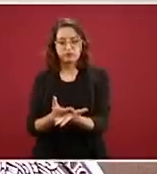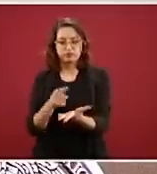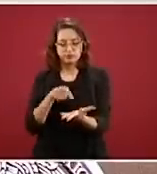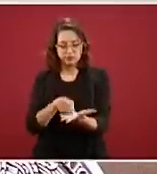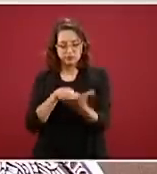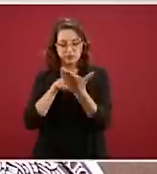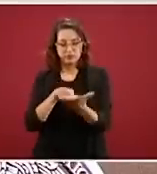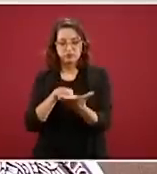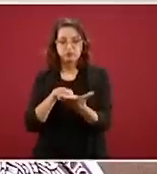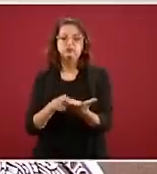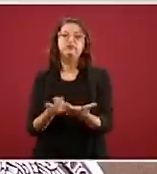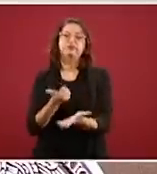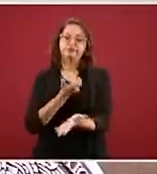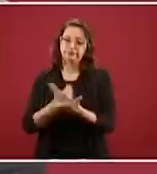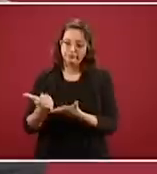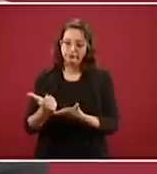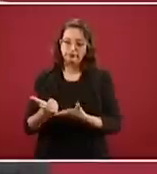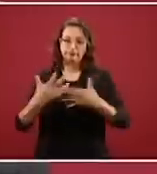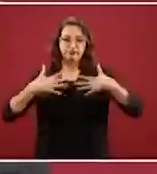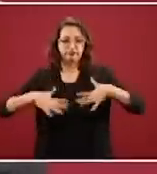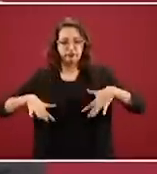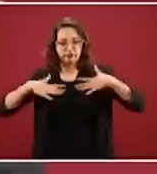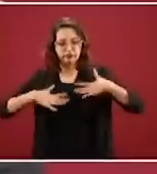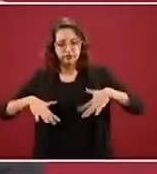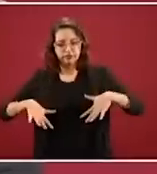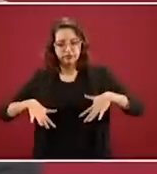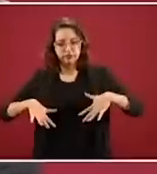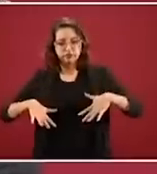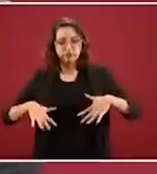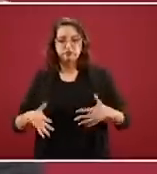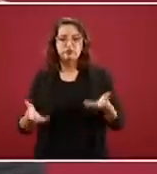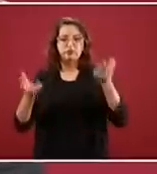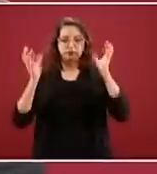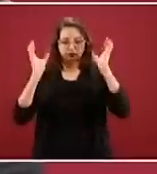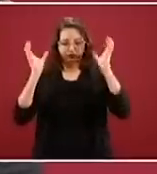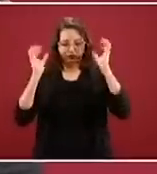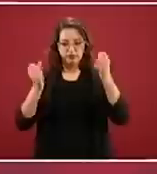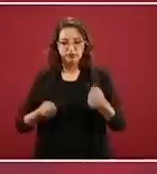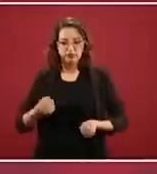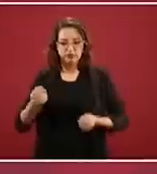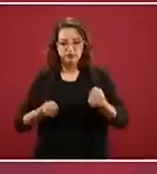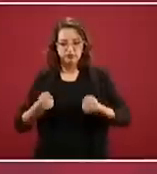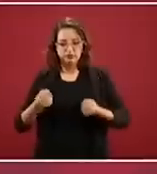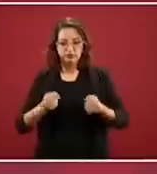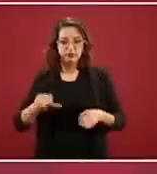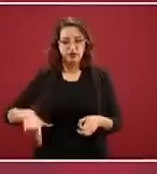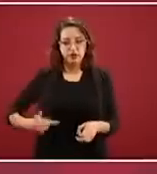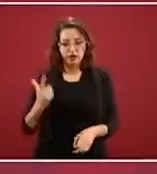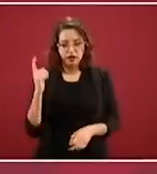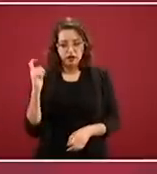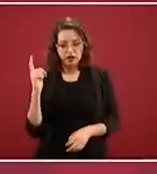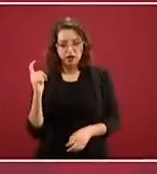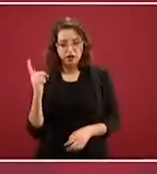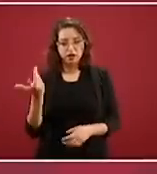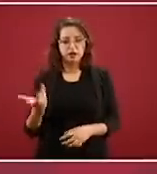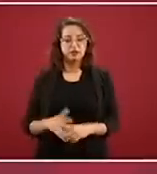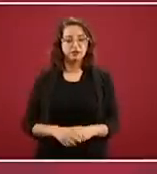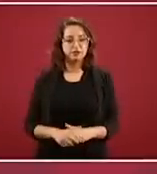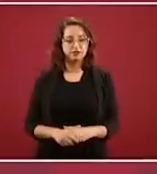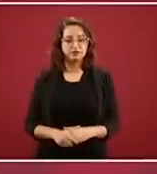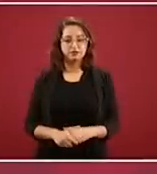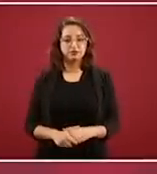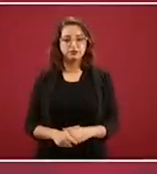era sobre sueldos, uniformes, patrullas, armas.